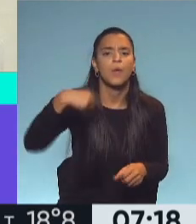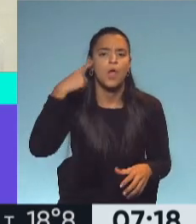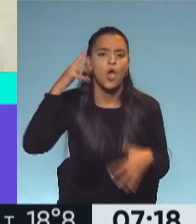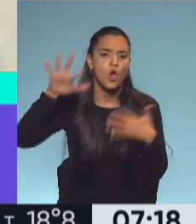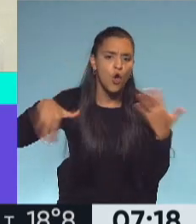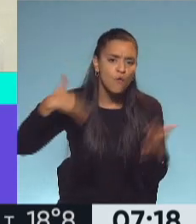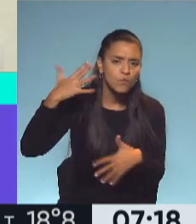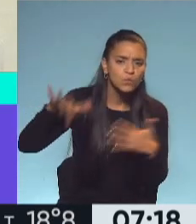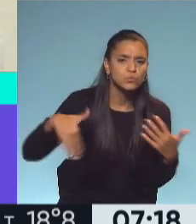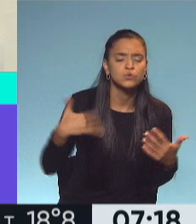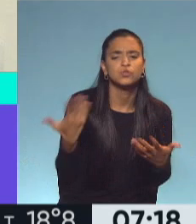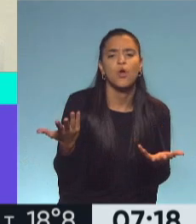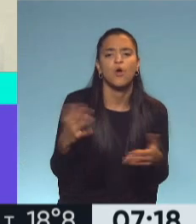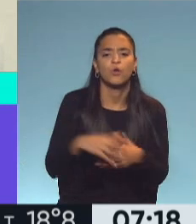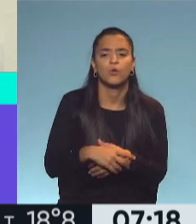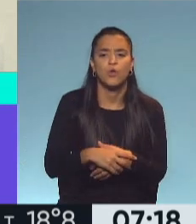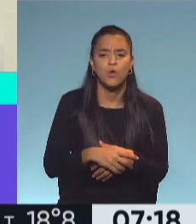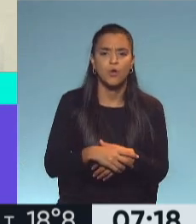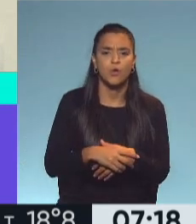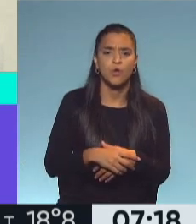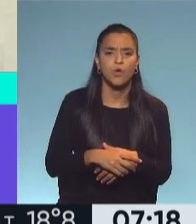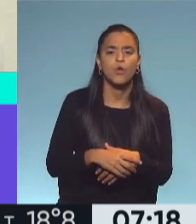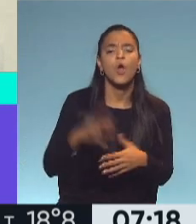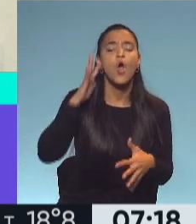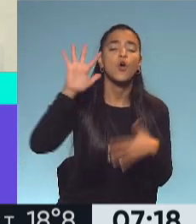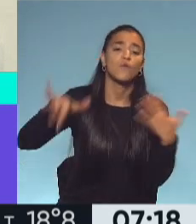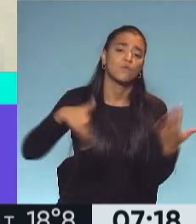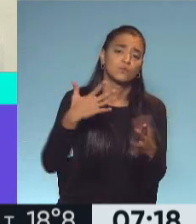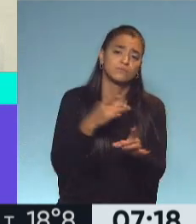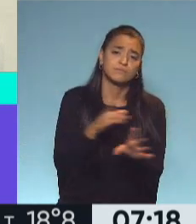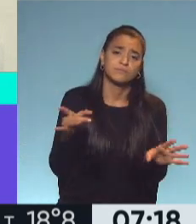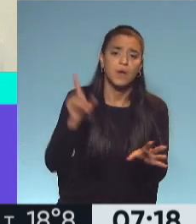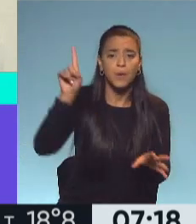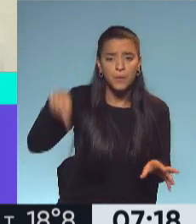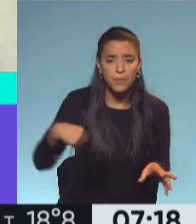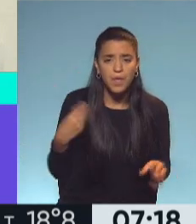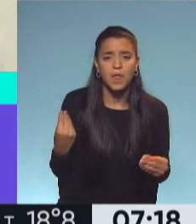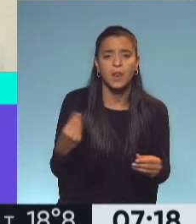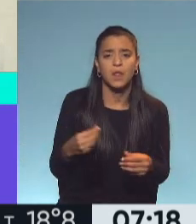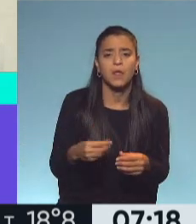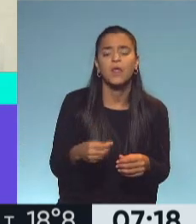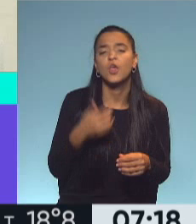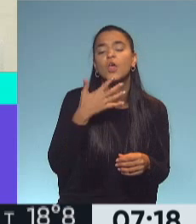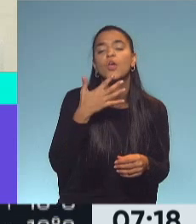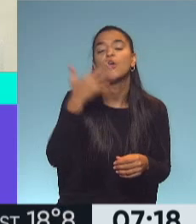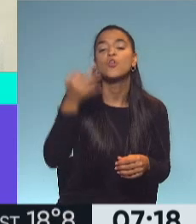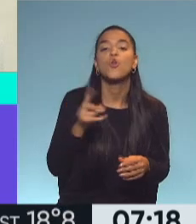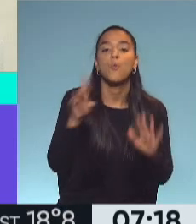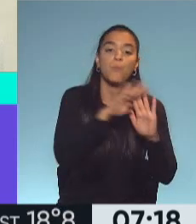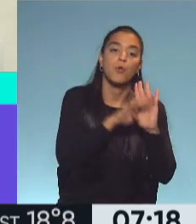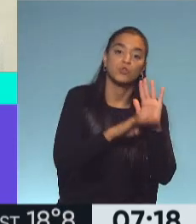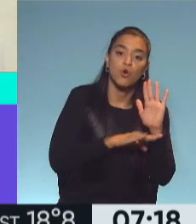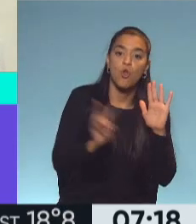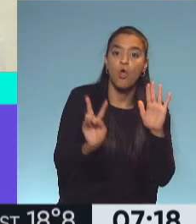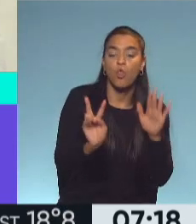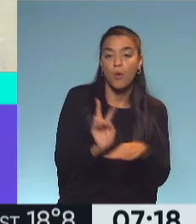confusión, la confusión en la epidemia trae aparejada incumplimiento de los protocolos de cuidado.